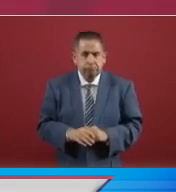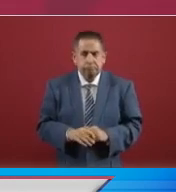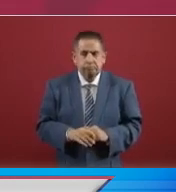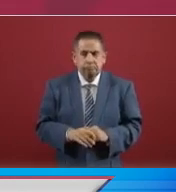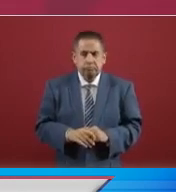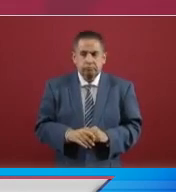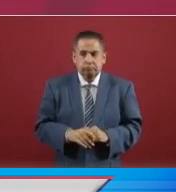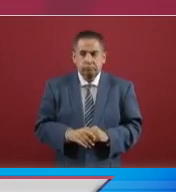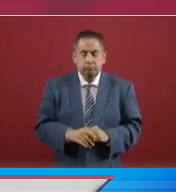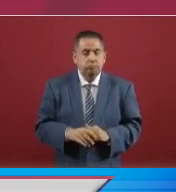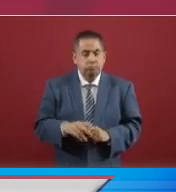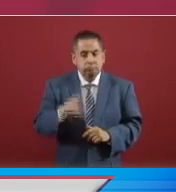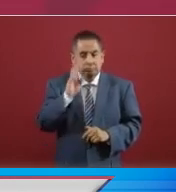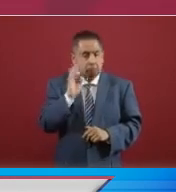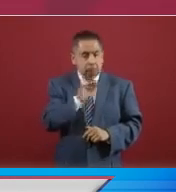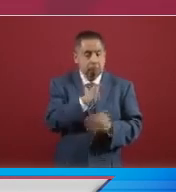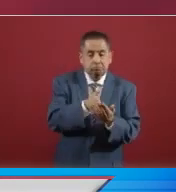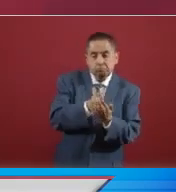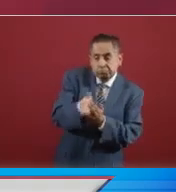Se pudo haber colado,